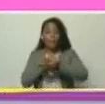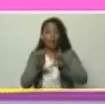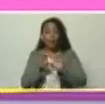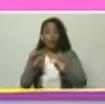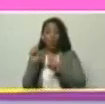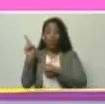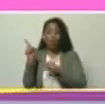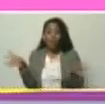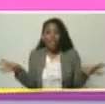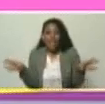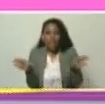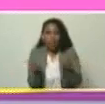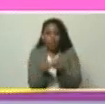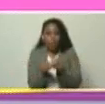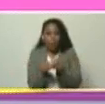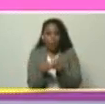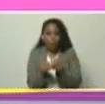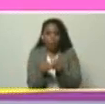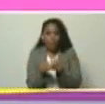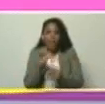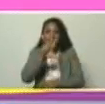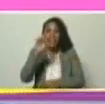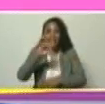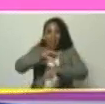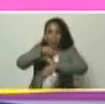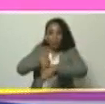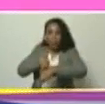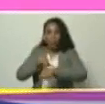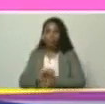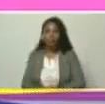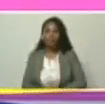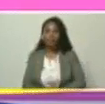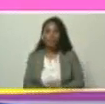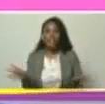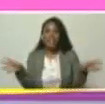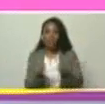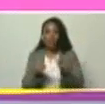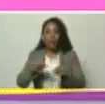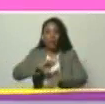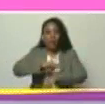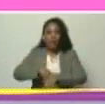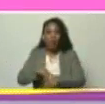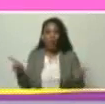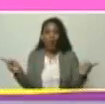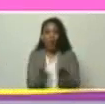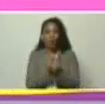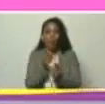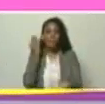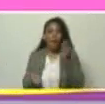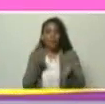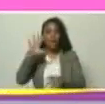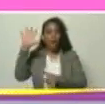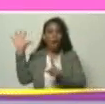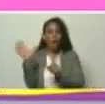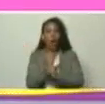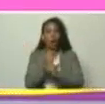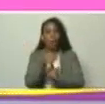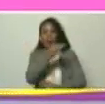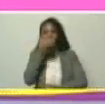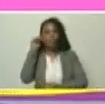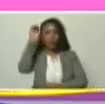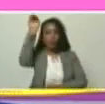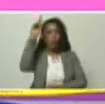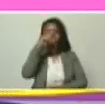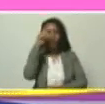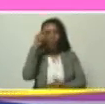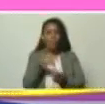un resumen en 30 segundos. Resumen, balance, logros, éxitos del año